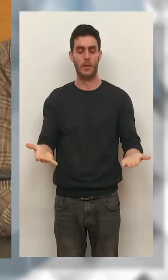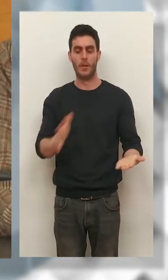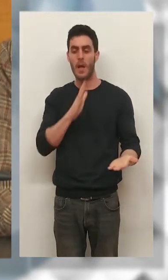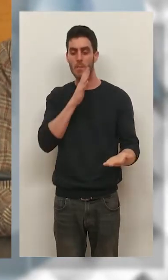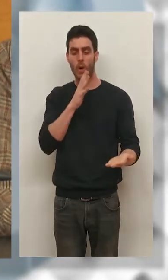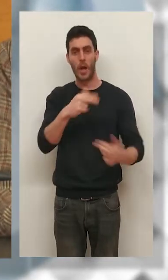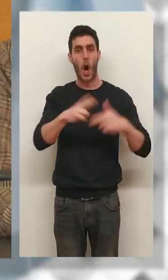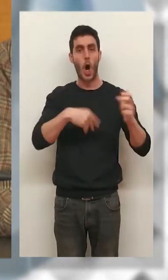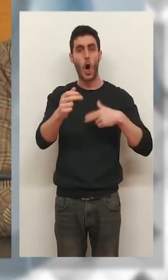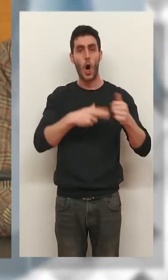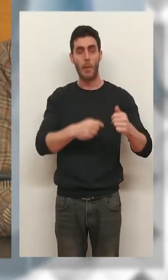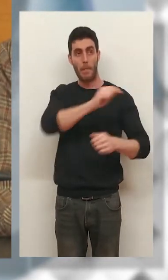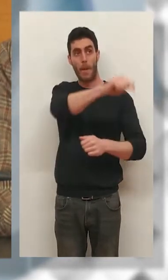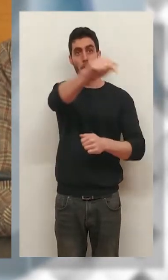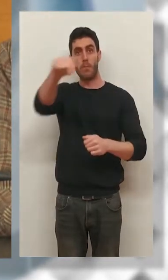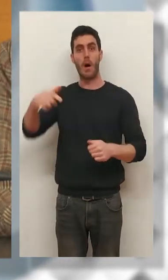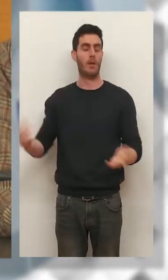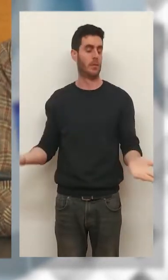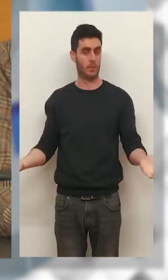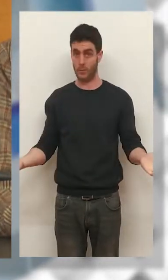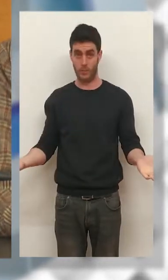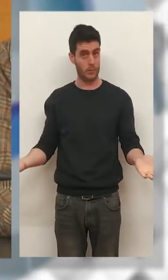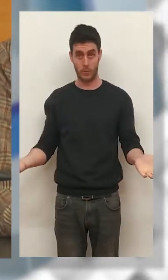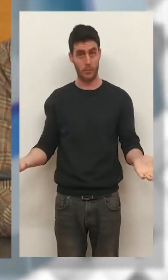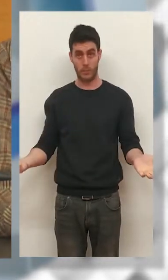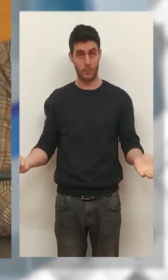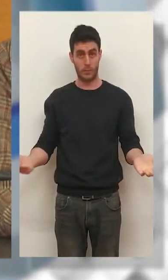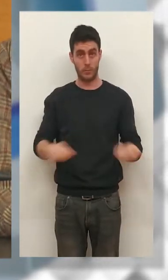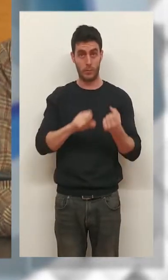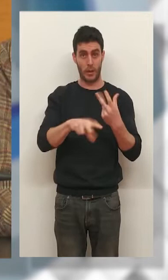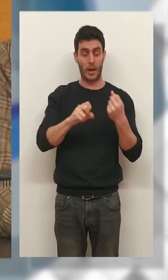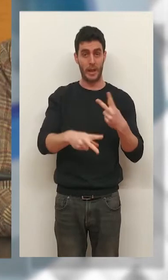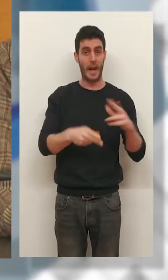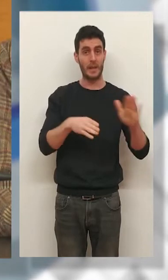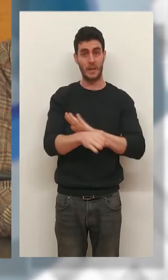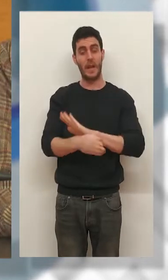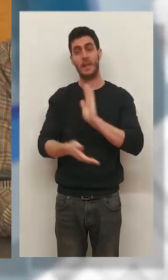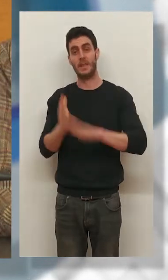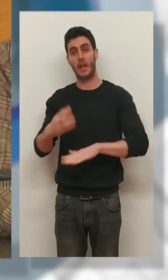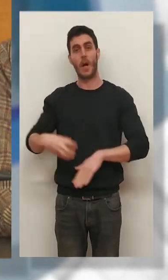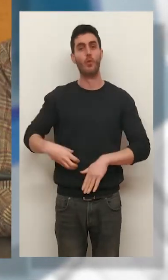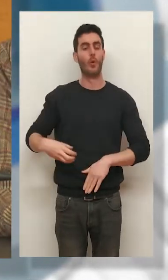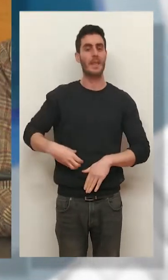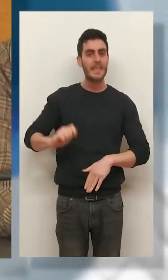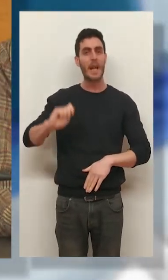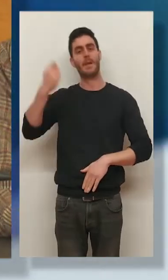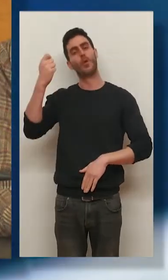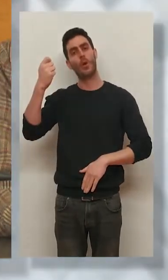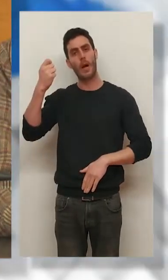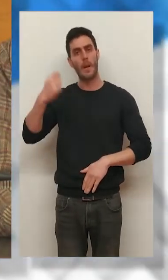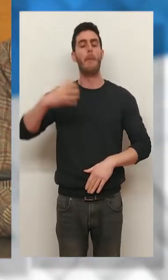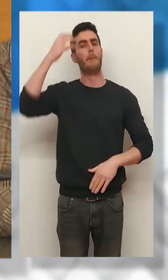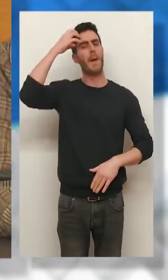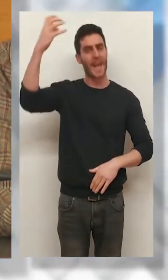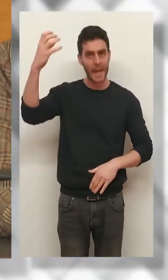simultáneas en vías de entrada y de salida. Ejemplos son Duquesa de la Victoria, Vara de Rey, República Argentina o Sagasta, por poner un